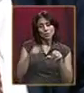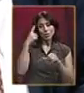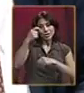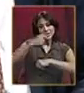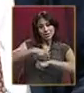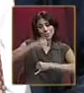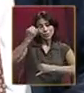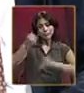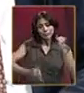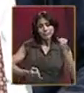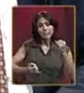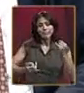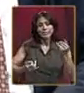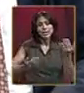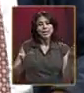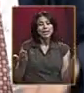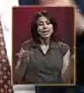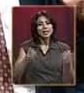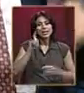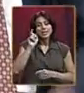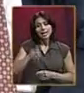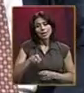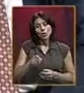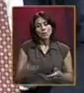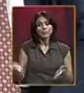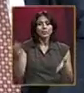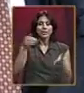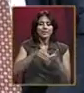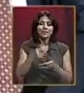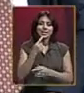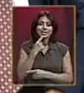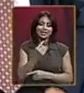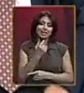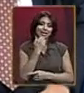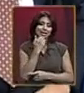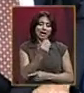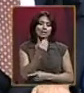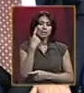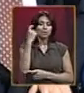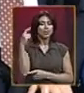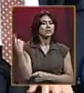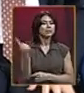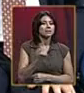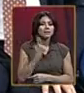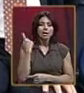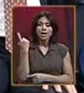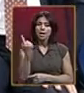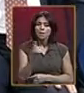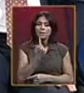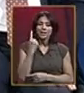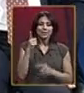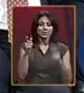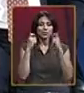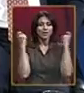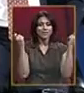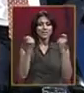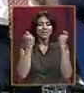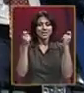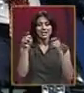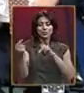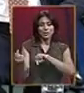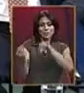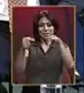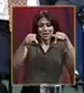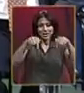nos terminó y tengo que de nuevo decirle las gracias porque siempre es una fiesta tenerlo a usted